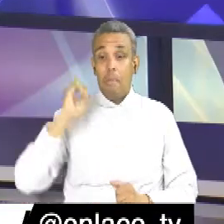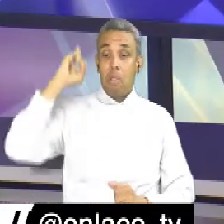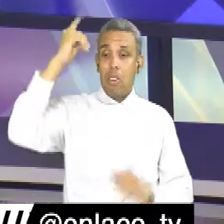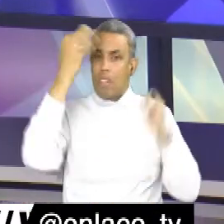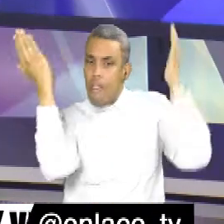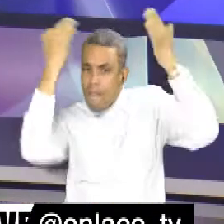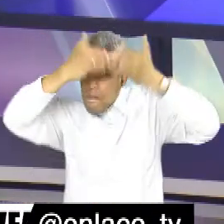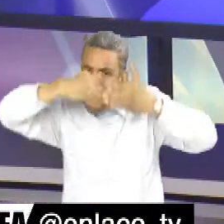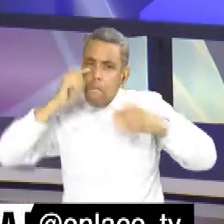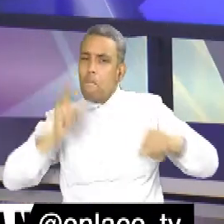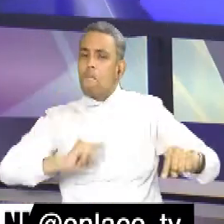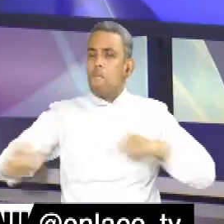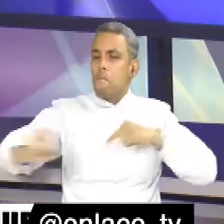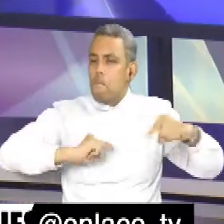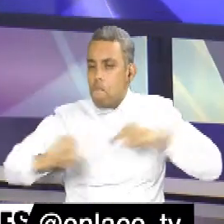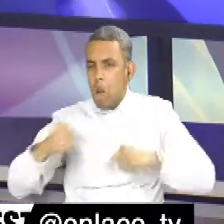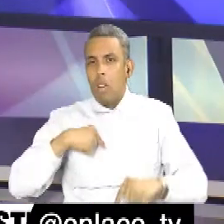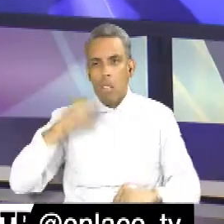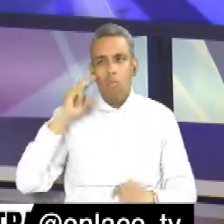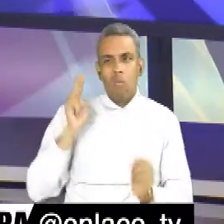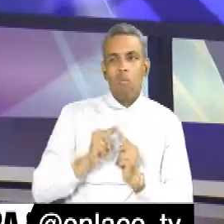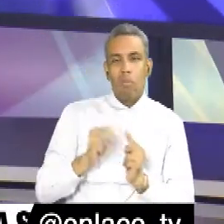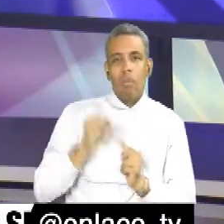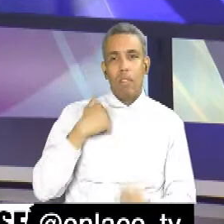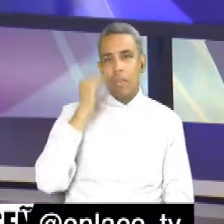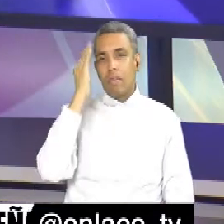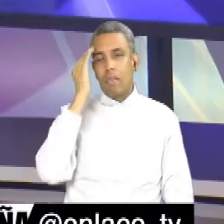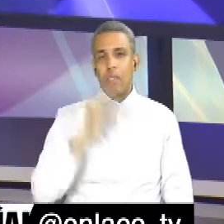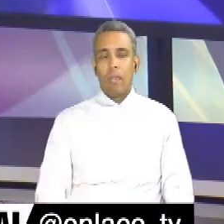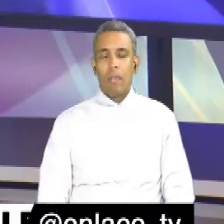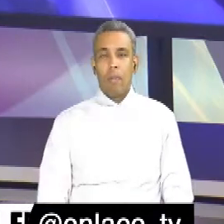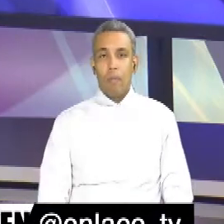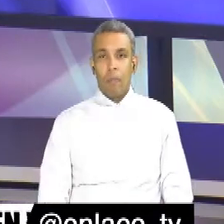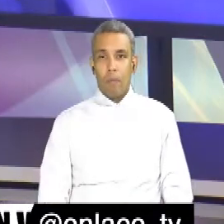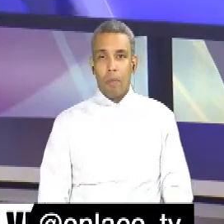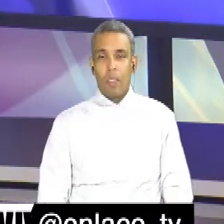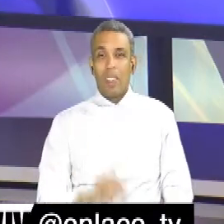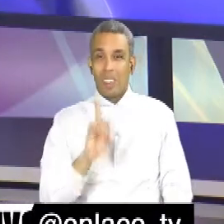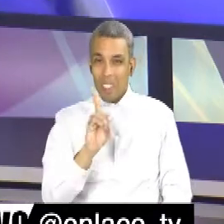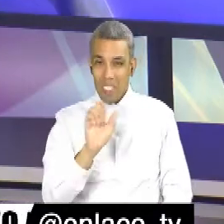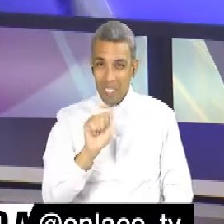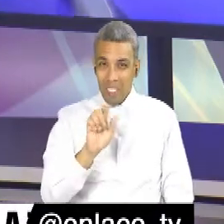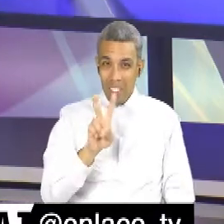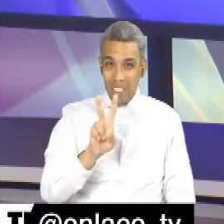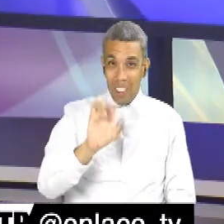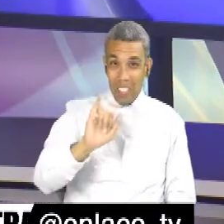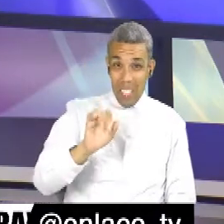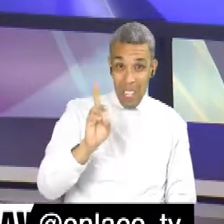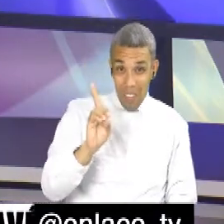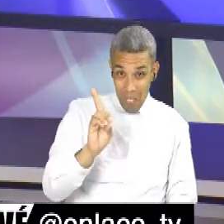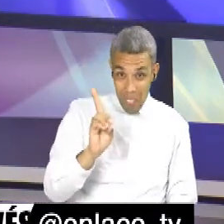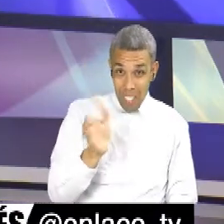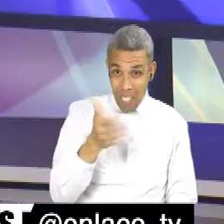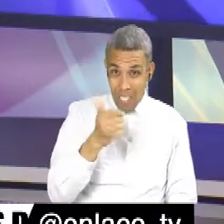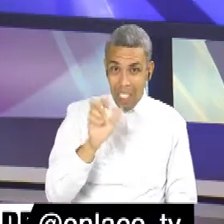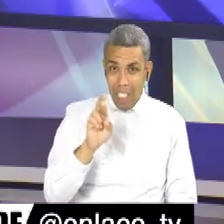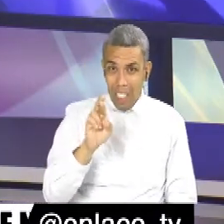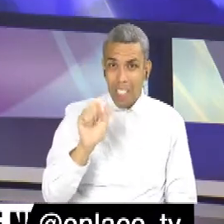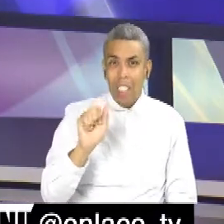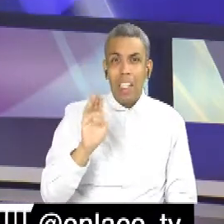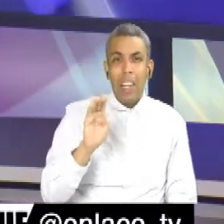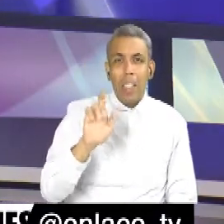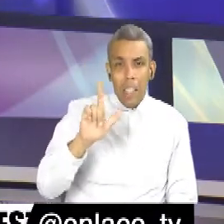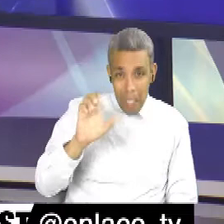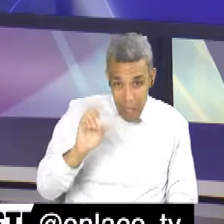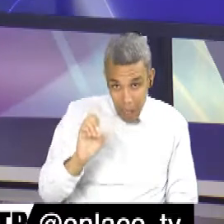Y en otras, en la misma información, David Ravelo había sido condenado a pagar 18 años y 3 meses de prisión en la cárcel La Picota